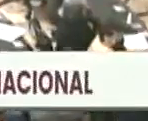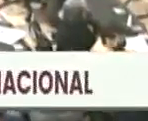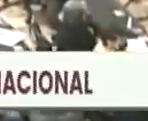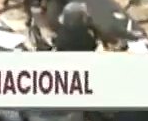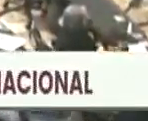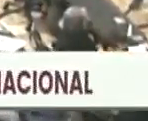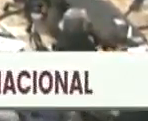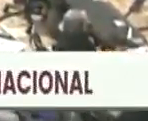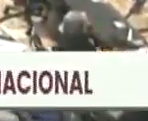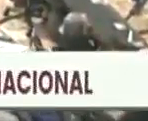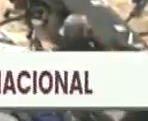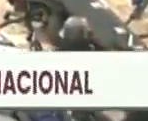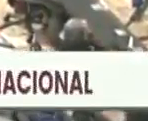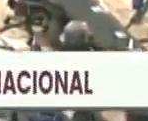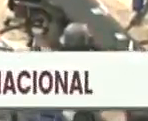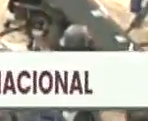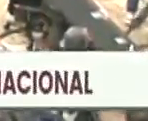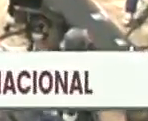Sí, buenas tardes. Bueno, en principio,